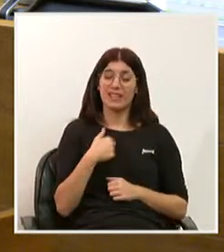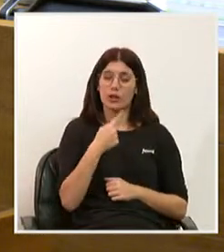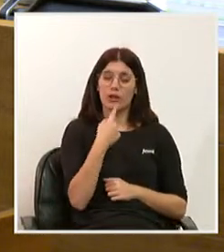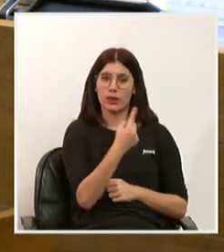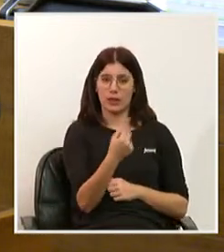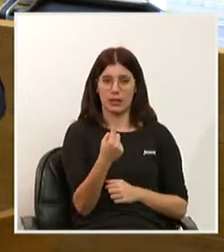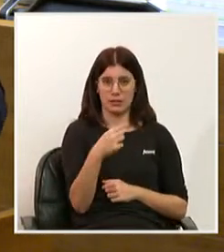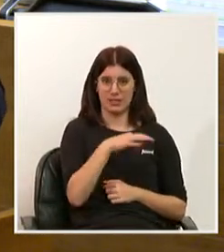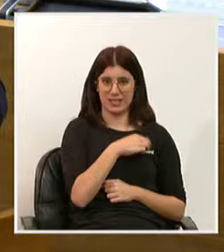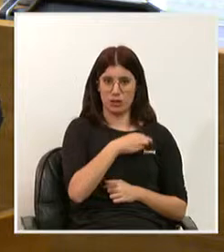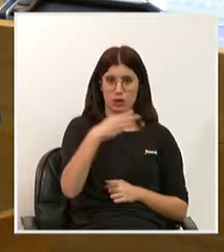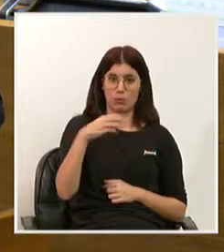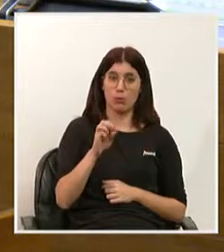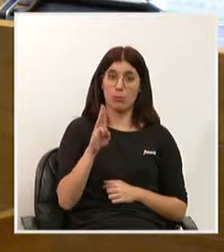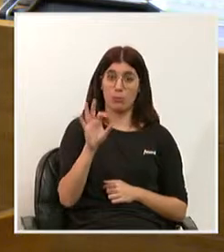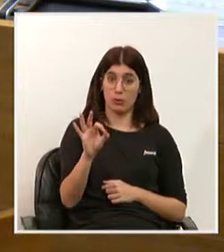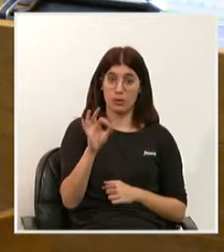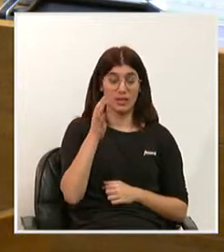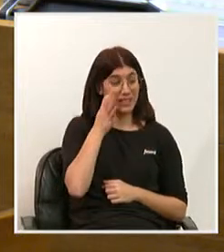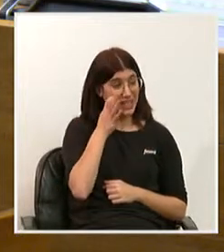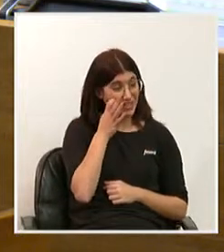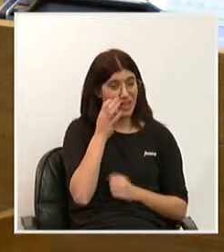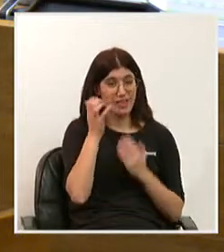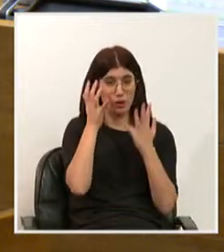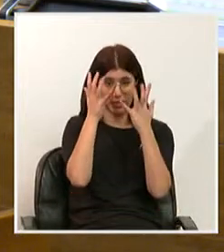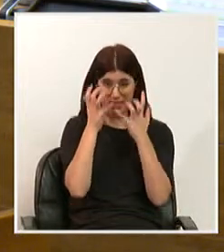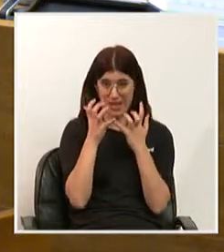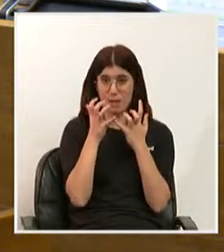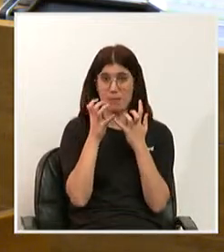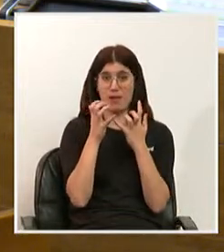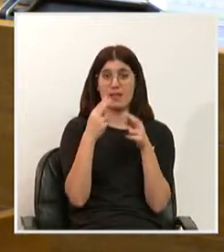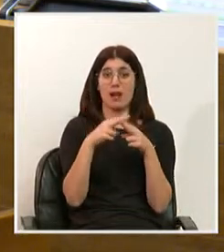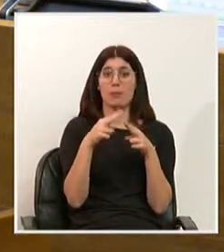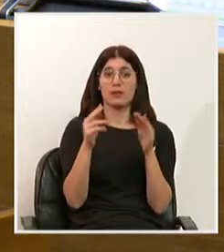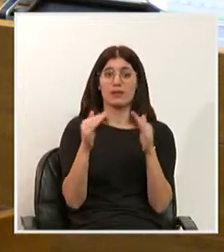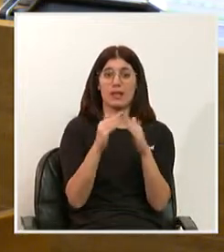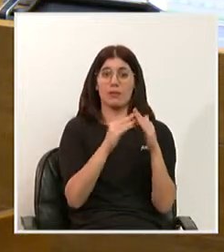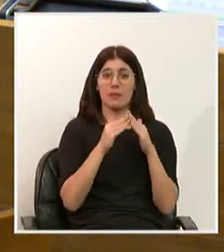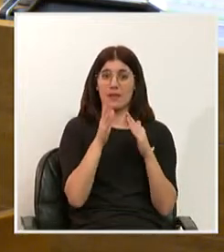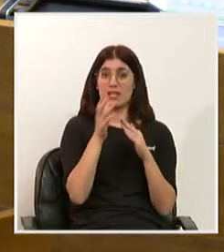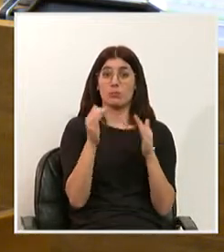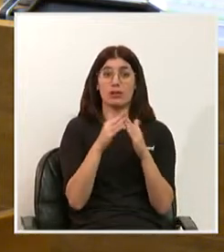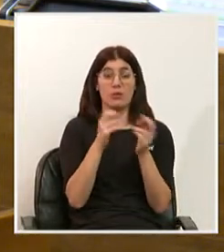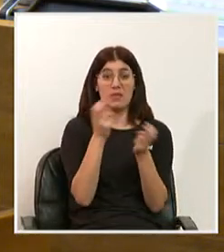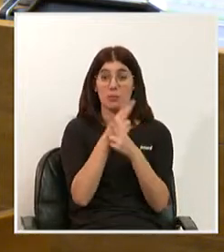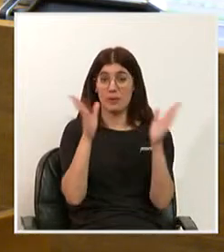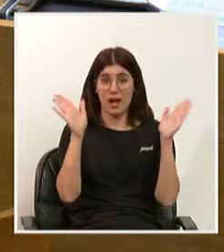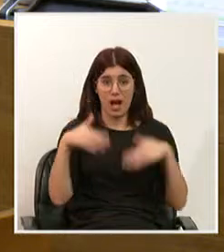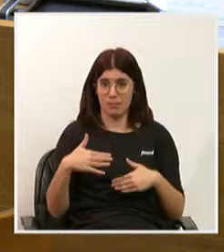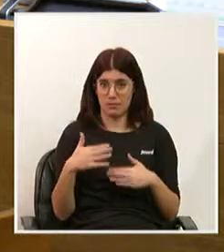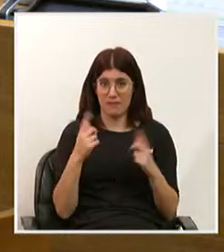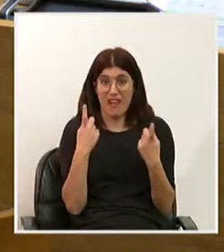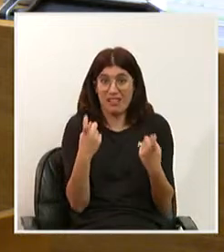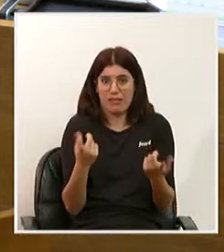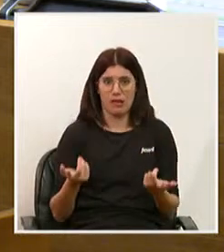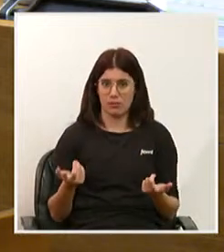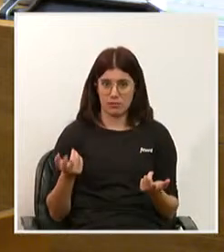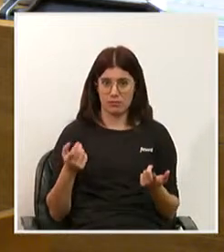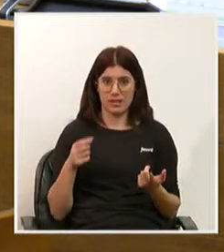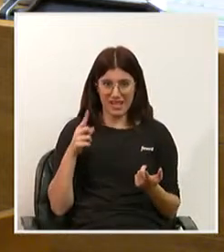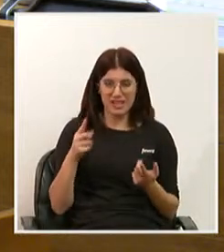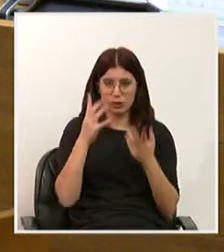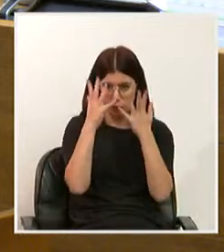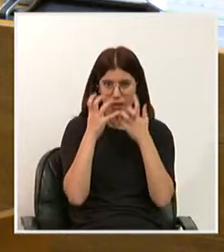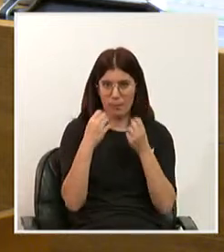señor monp el verdadero drama de la política de vivienda en esta comunidad Es la falta de vivienda pública Eso es así de claro y cre que usted